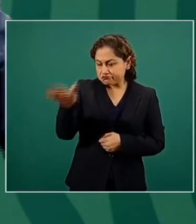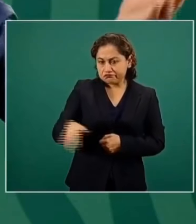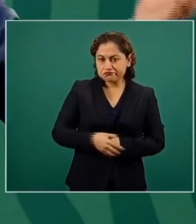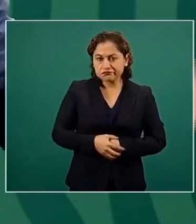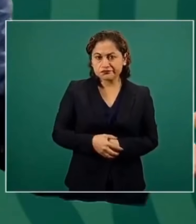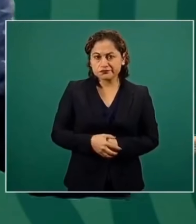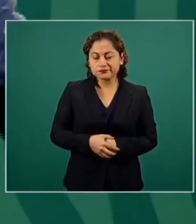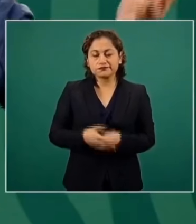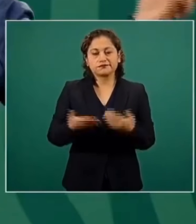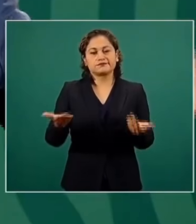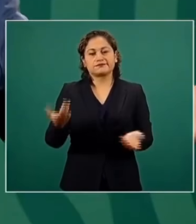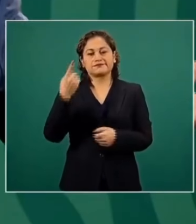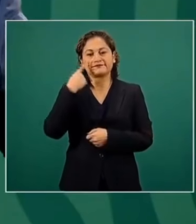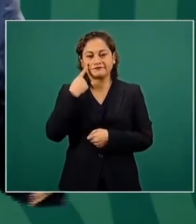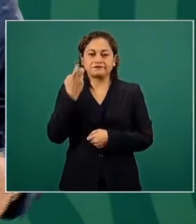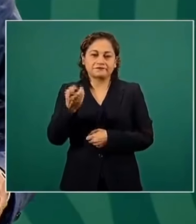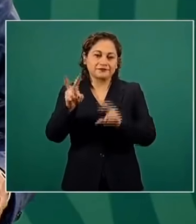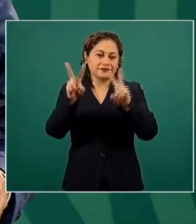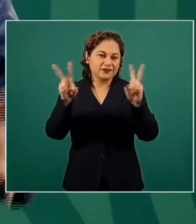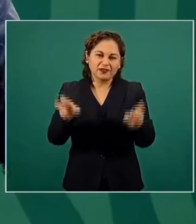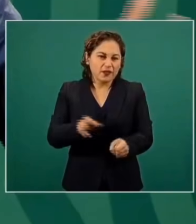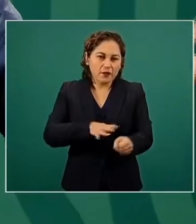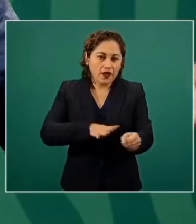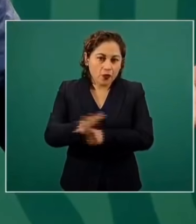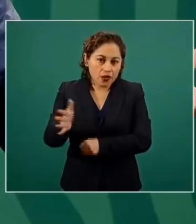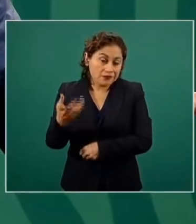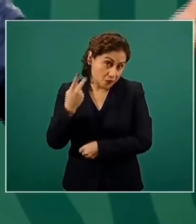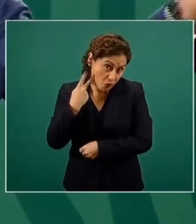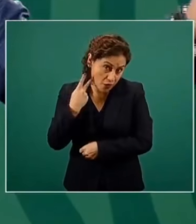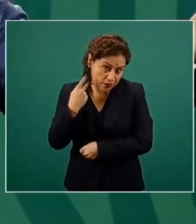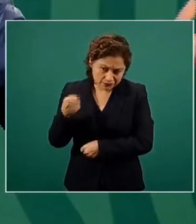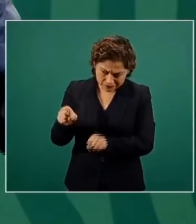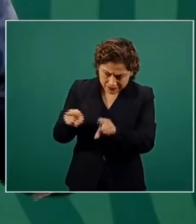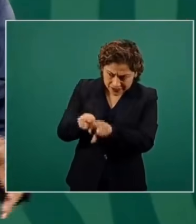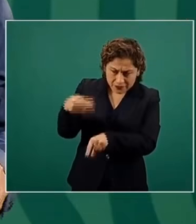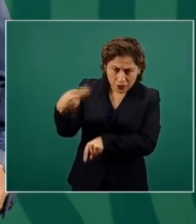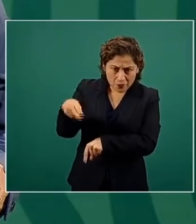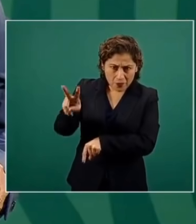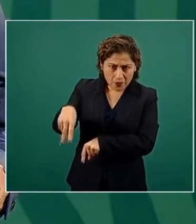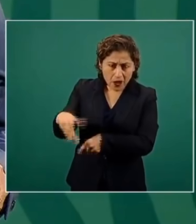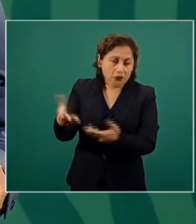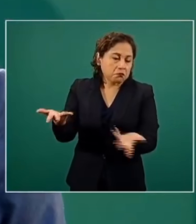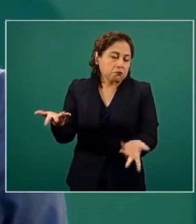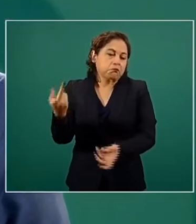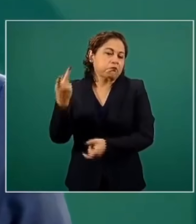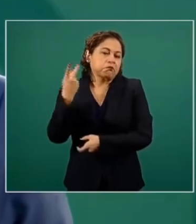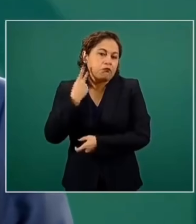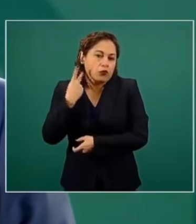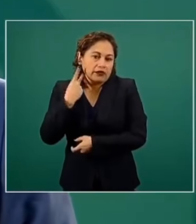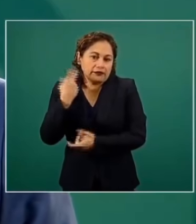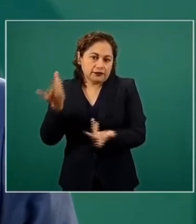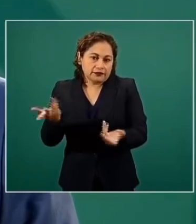Pues es eso, es que es política. Así se llama, ¿no? El medio. Uh-huh. Sí.